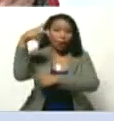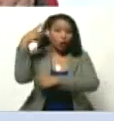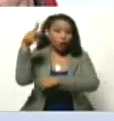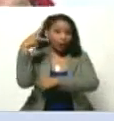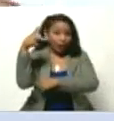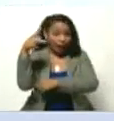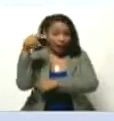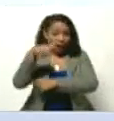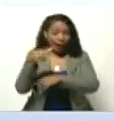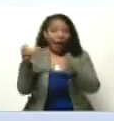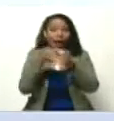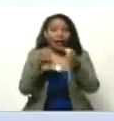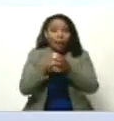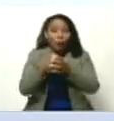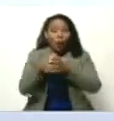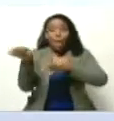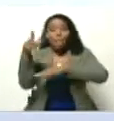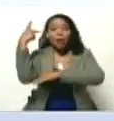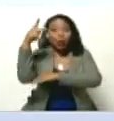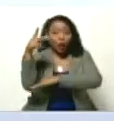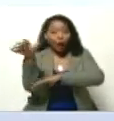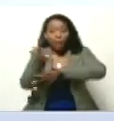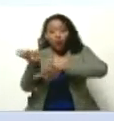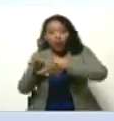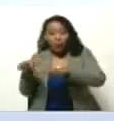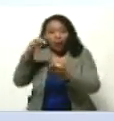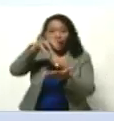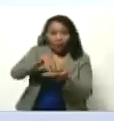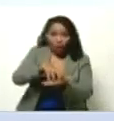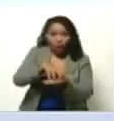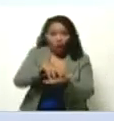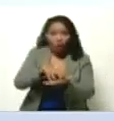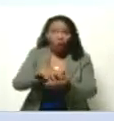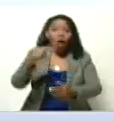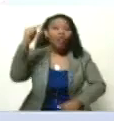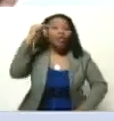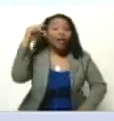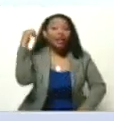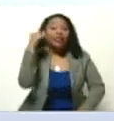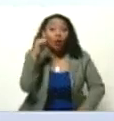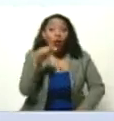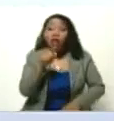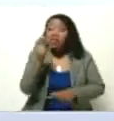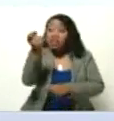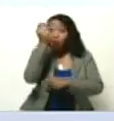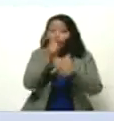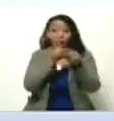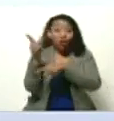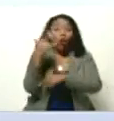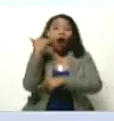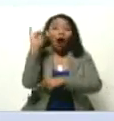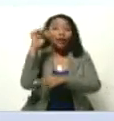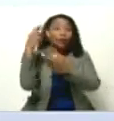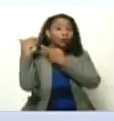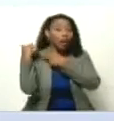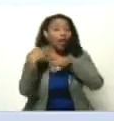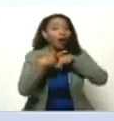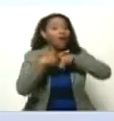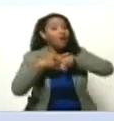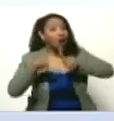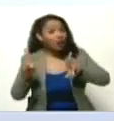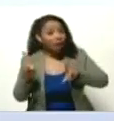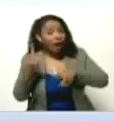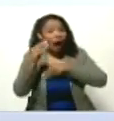equipo estadal. Para el día sábado, ninguno de ellos tiene responsabilidad distinta